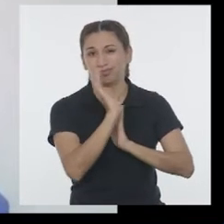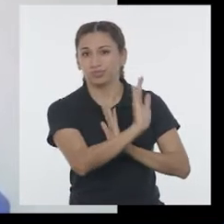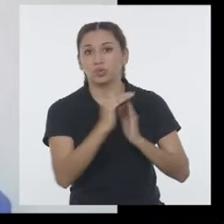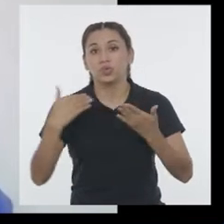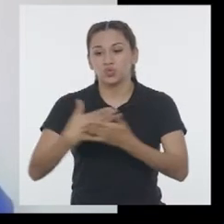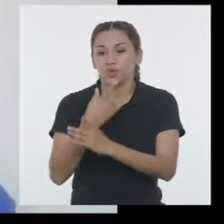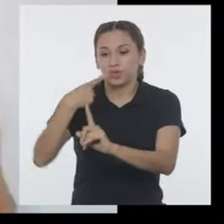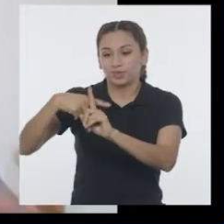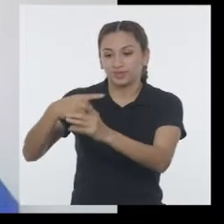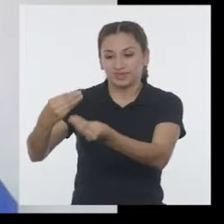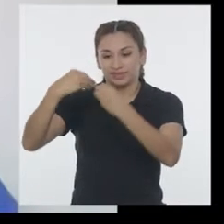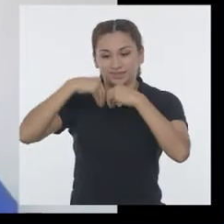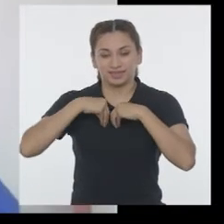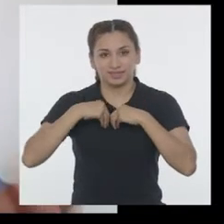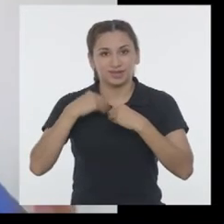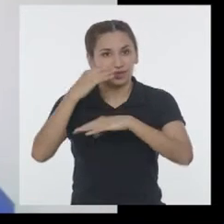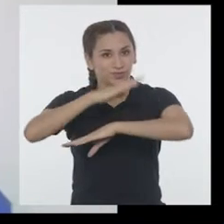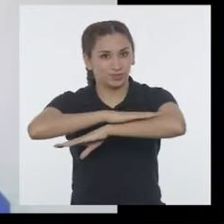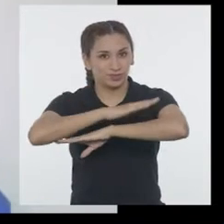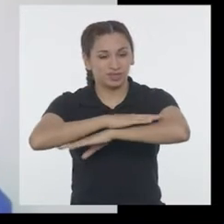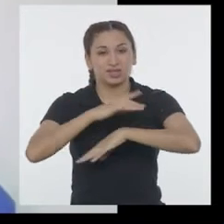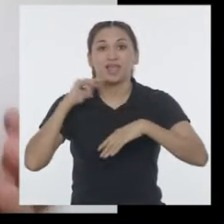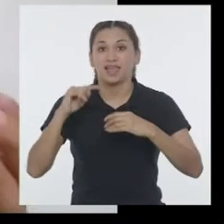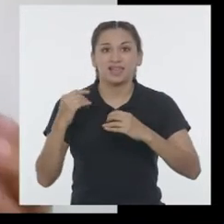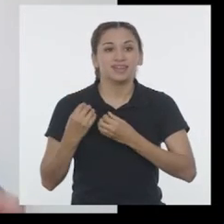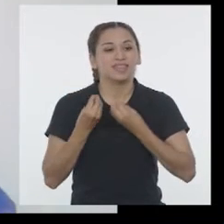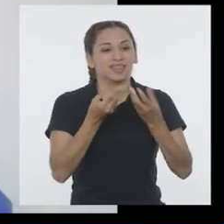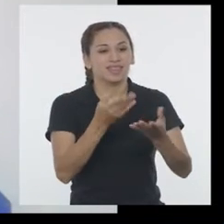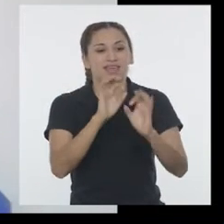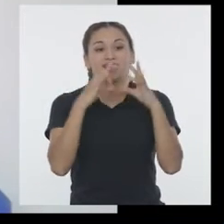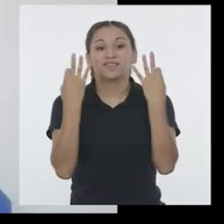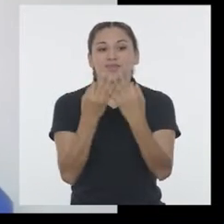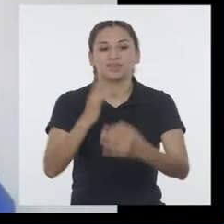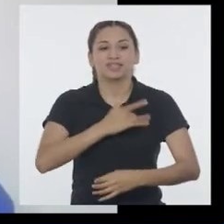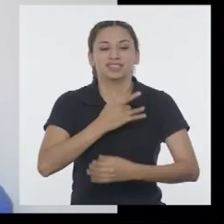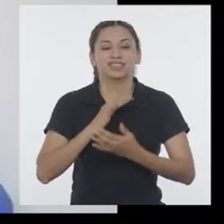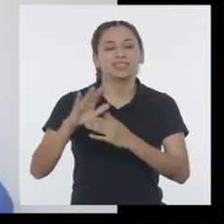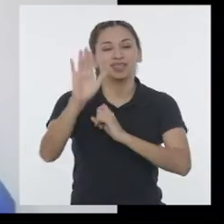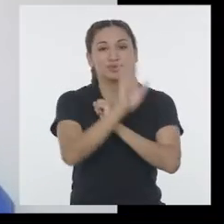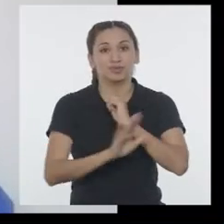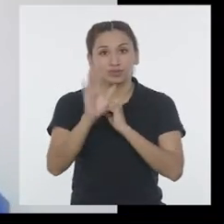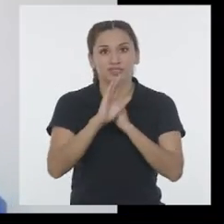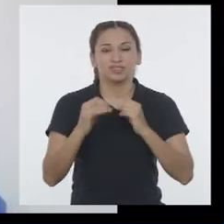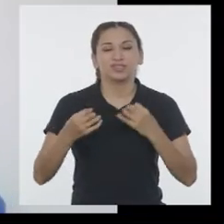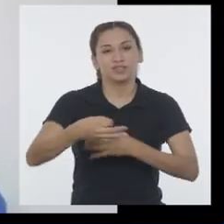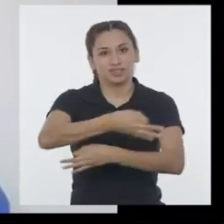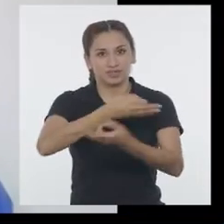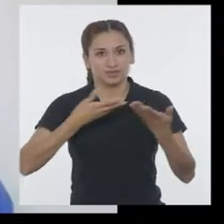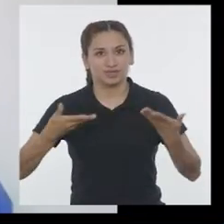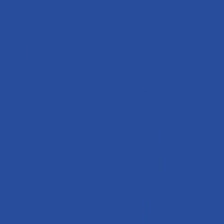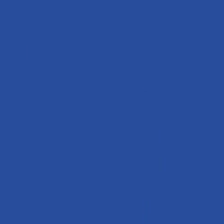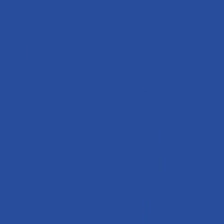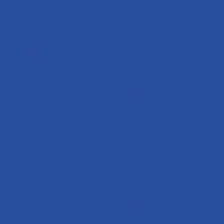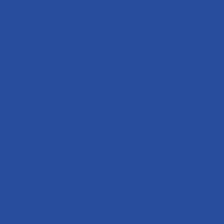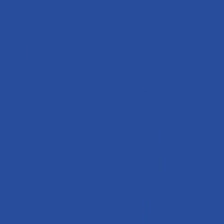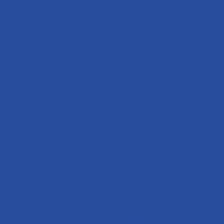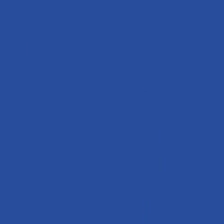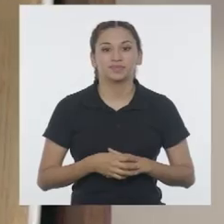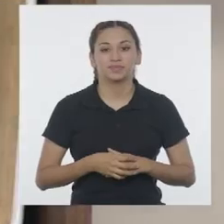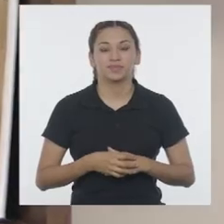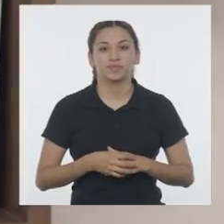trato, y esto permitirá que nuestra familia se sienta segura y con un espíritu de solidaridad.